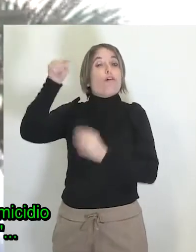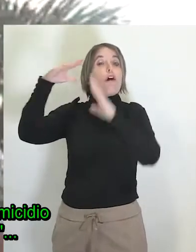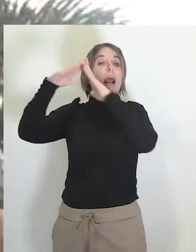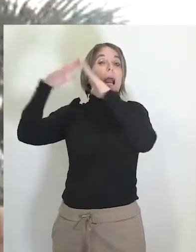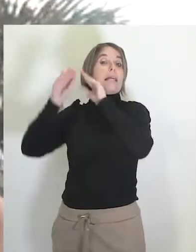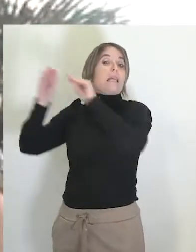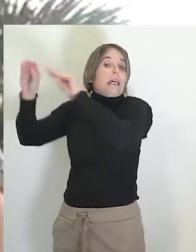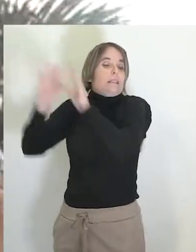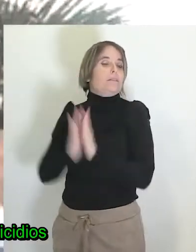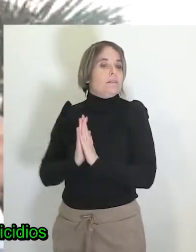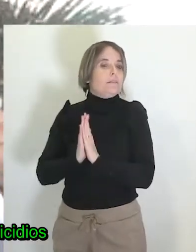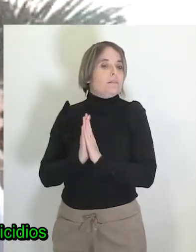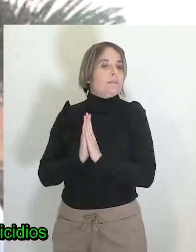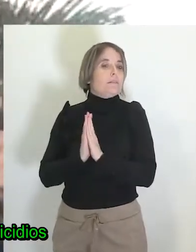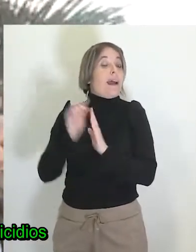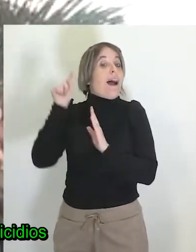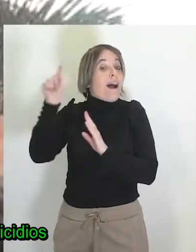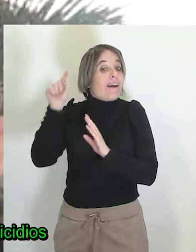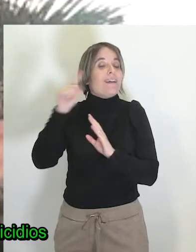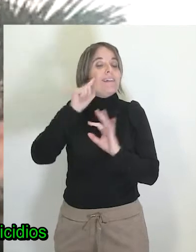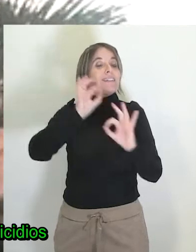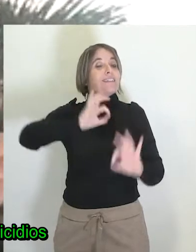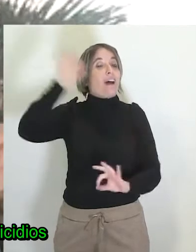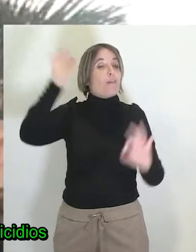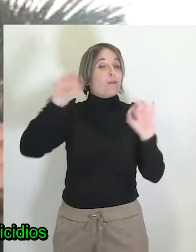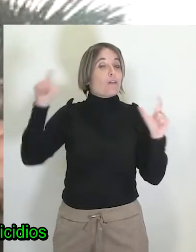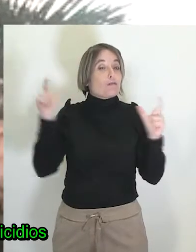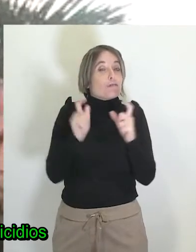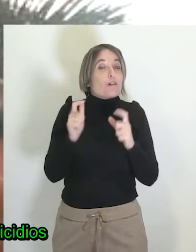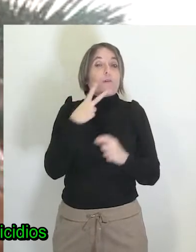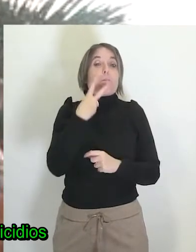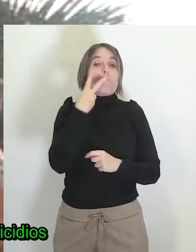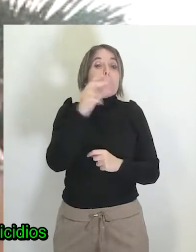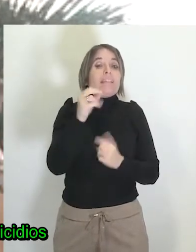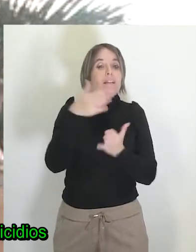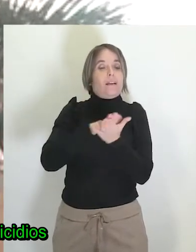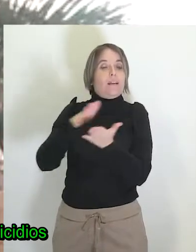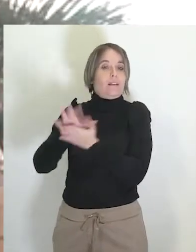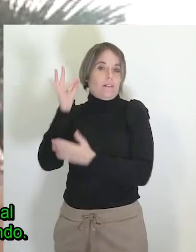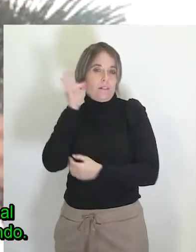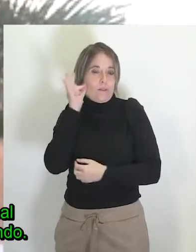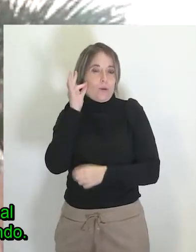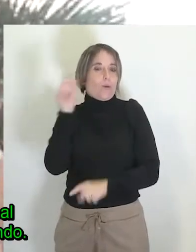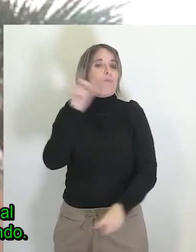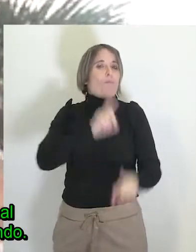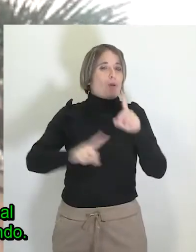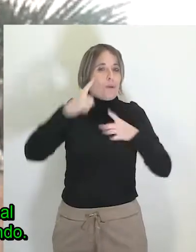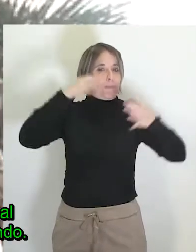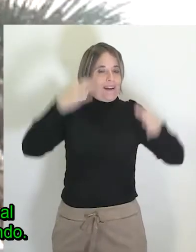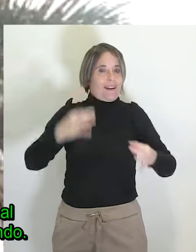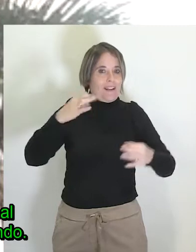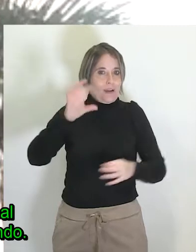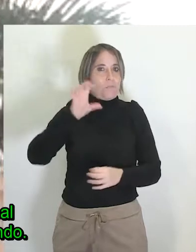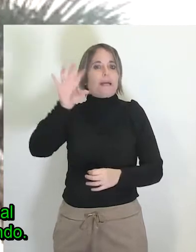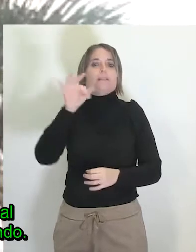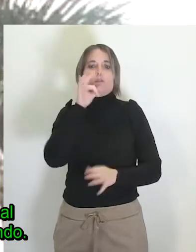la casa. Y entonces así redujeron a 20 femicidios una problemática que era real